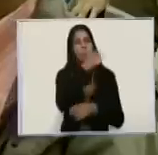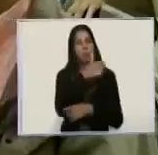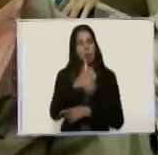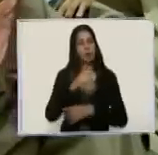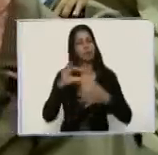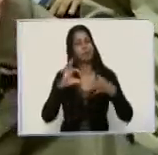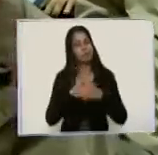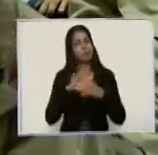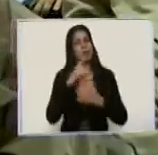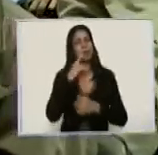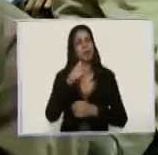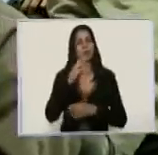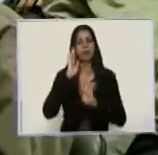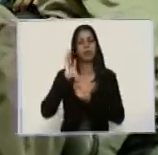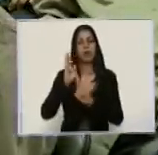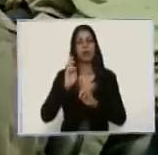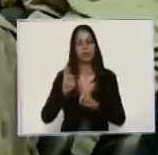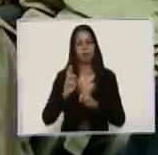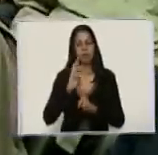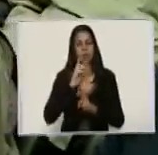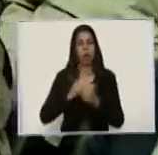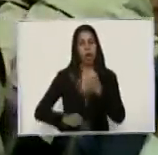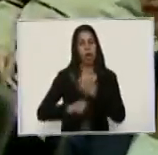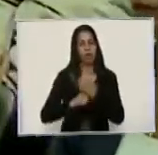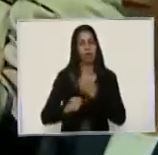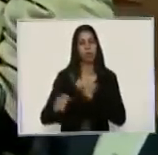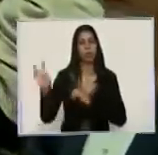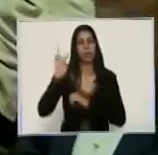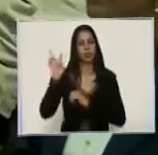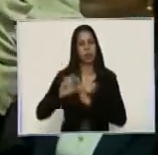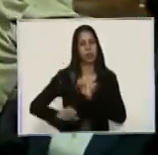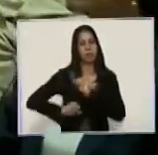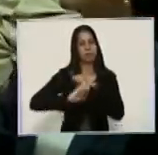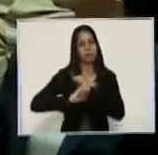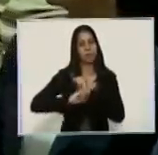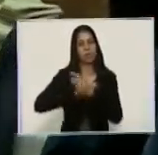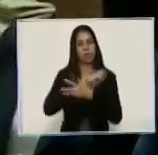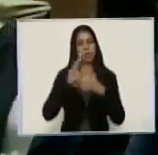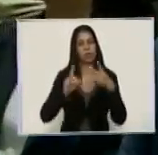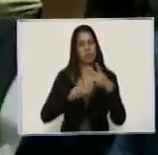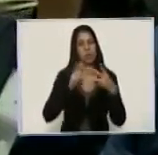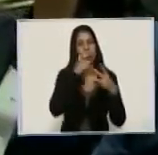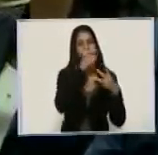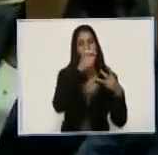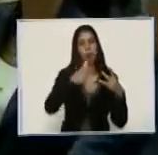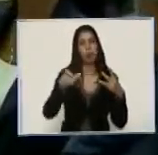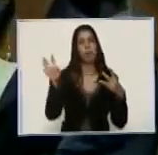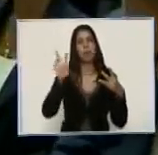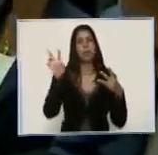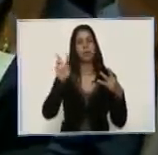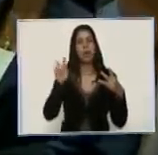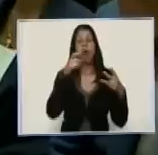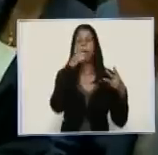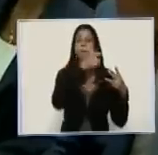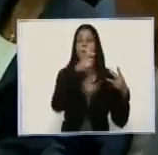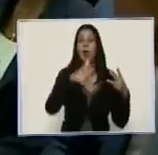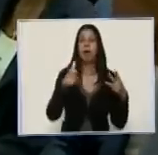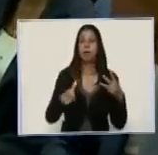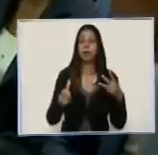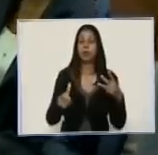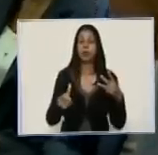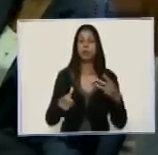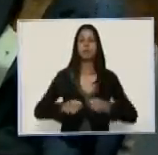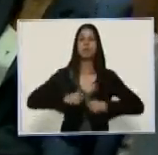y el respeto a acompañarnos, a apoyarnos. Pero el tercero, nuestro pueblo venezolano. Un pueblo que ha salido a